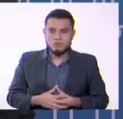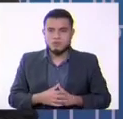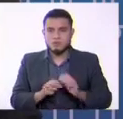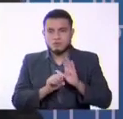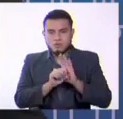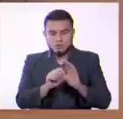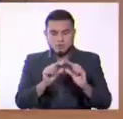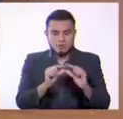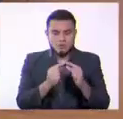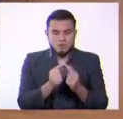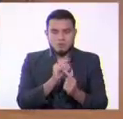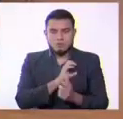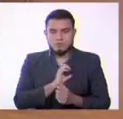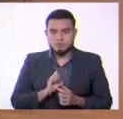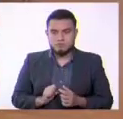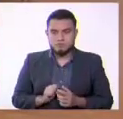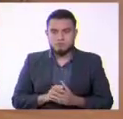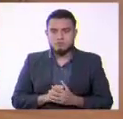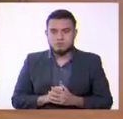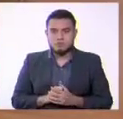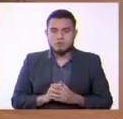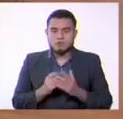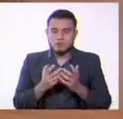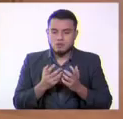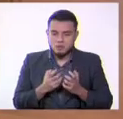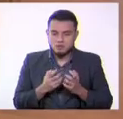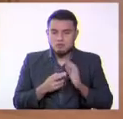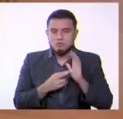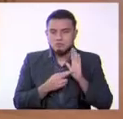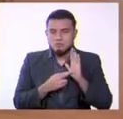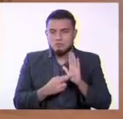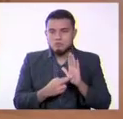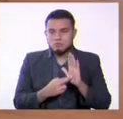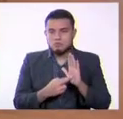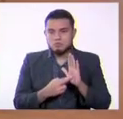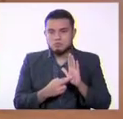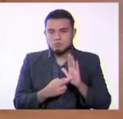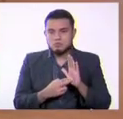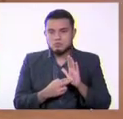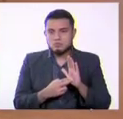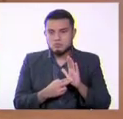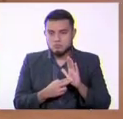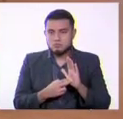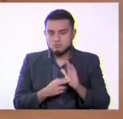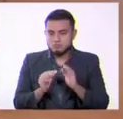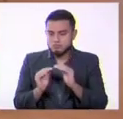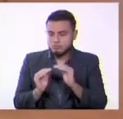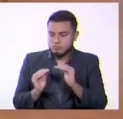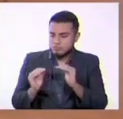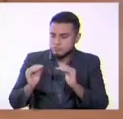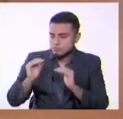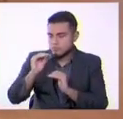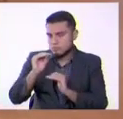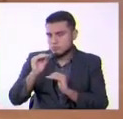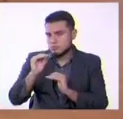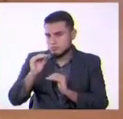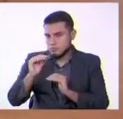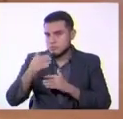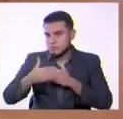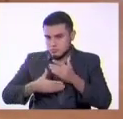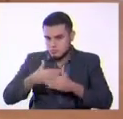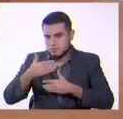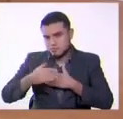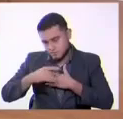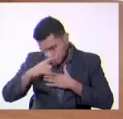de salvadoreños que quieren reflejar y posicionarse como parte de ese proceso